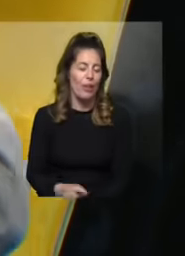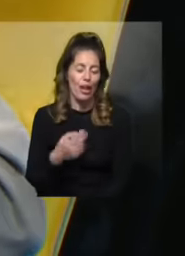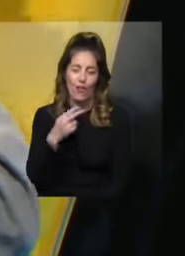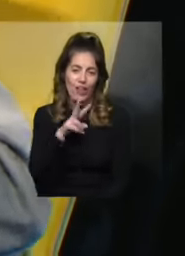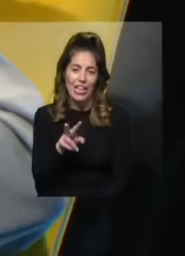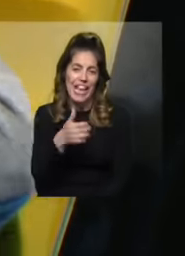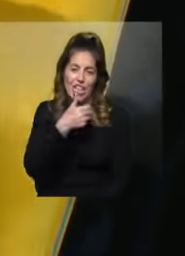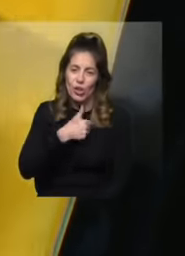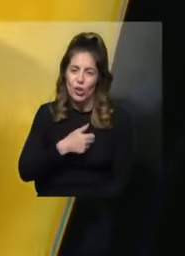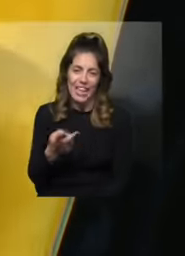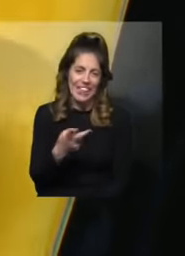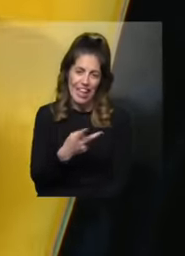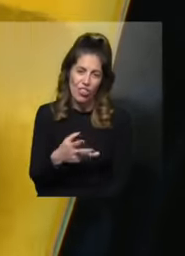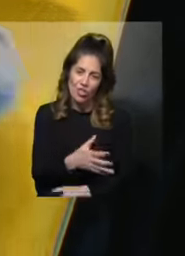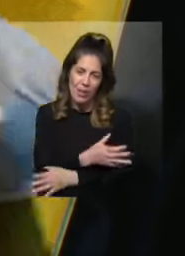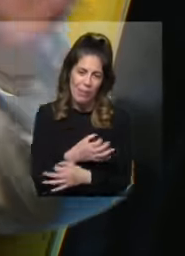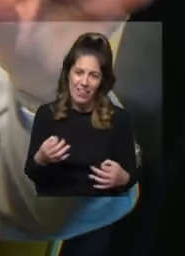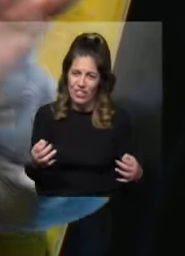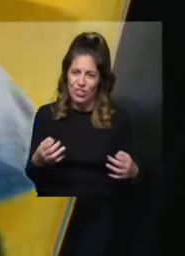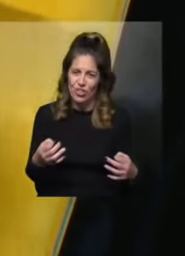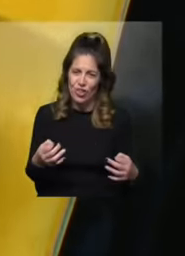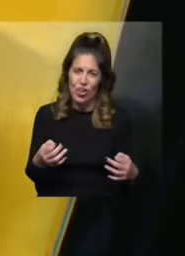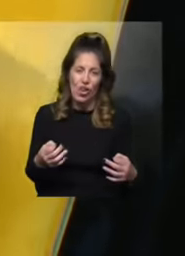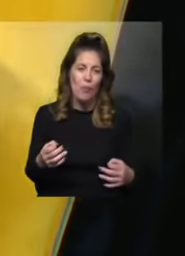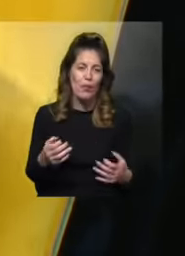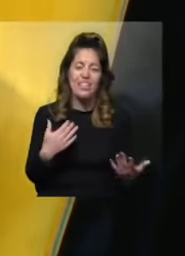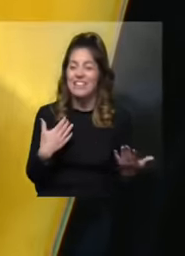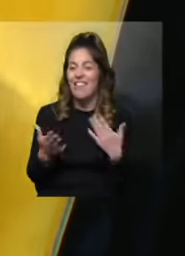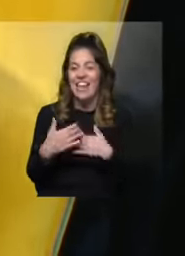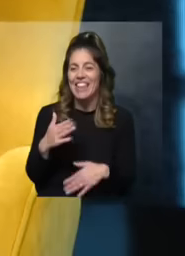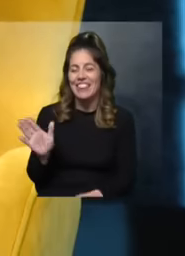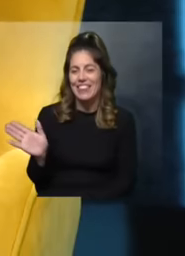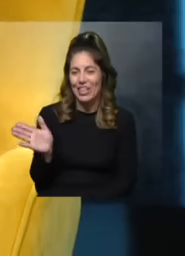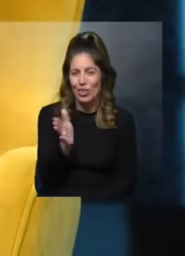maravilloso porque es tocar prácticamente todo el espectro de...